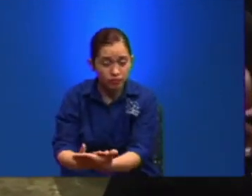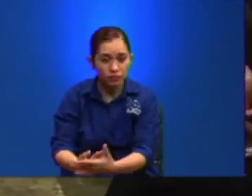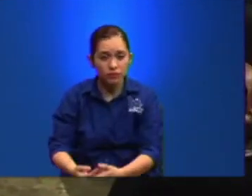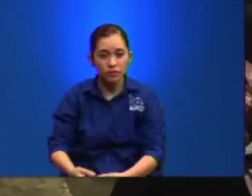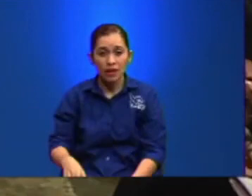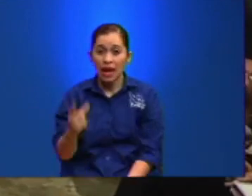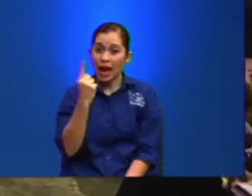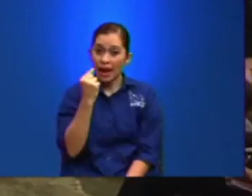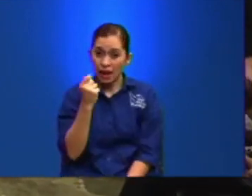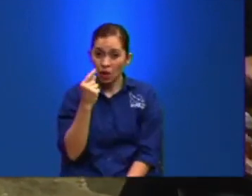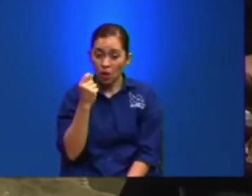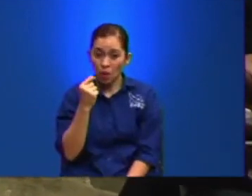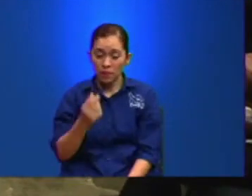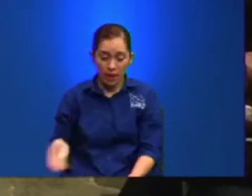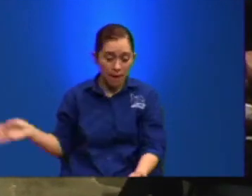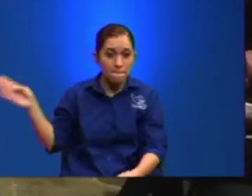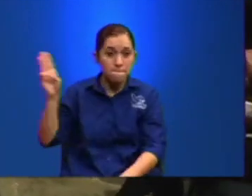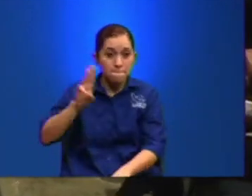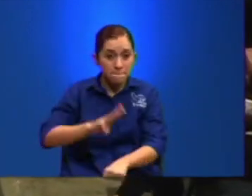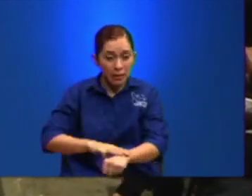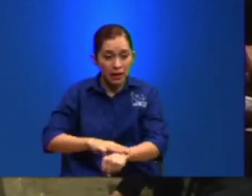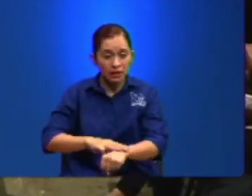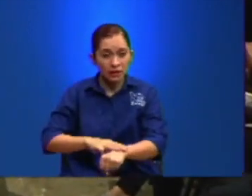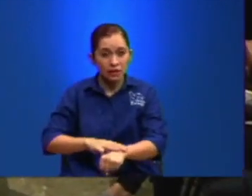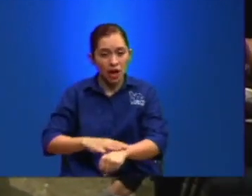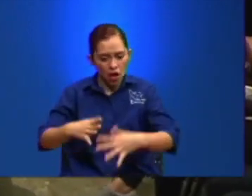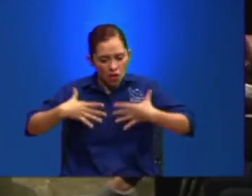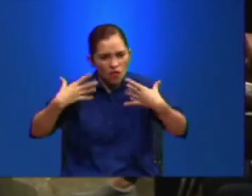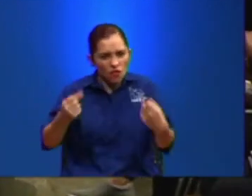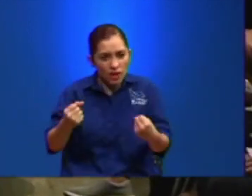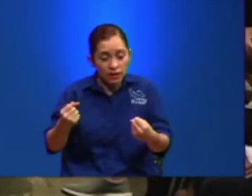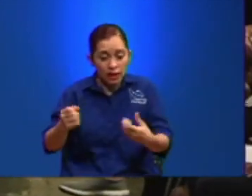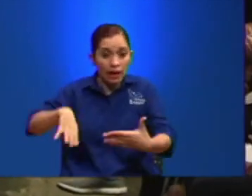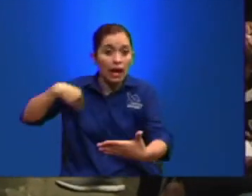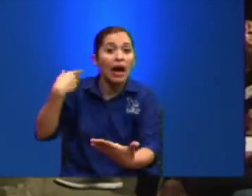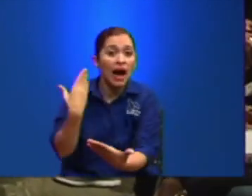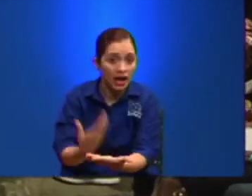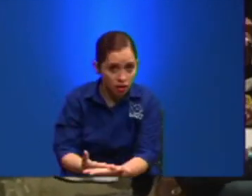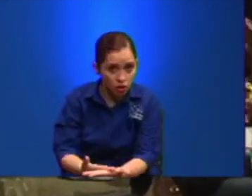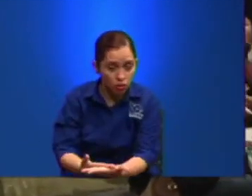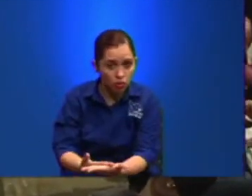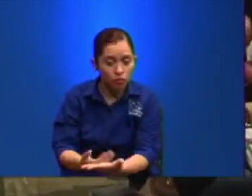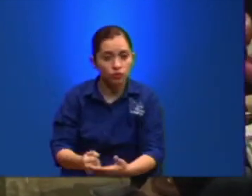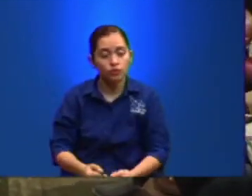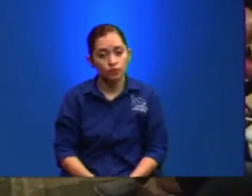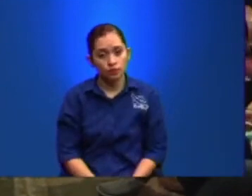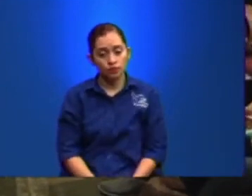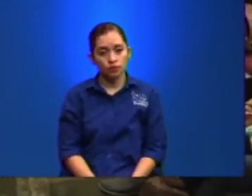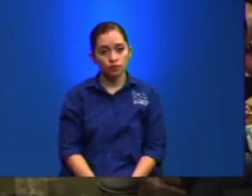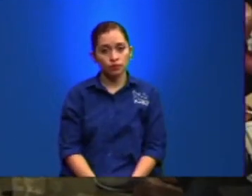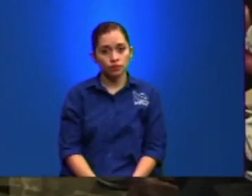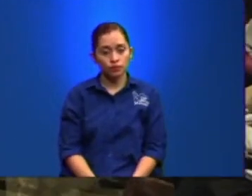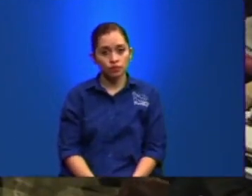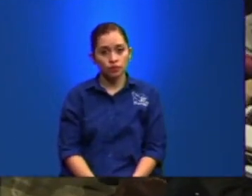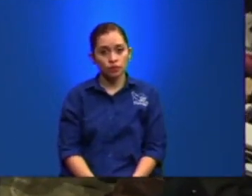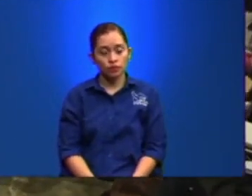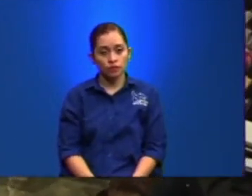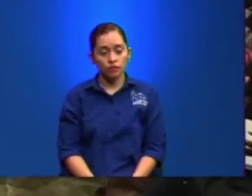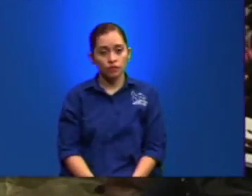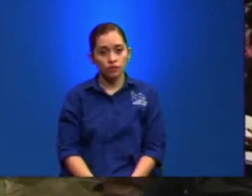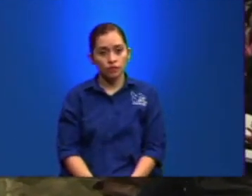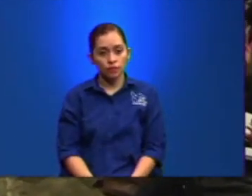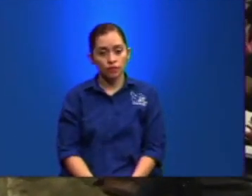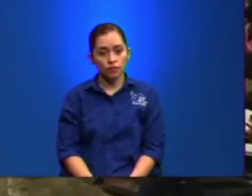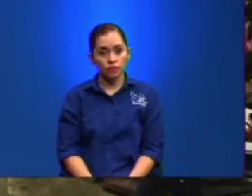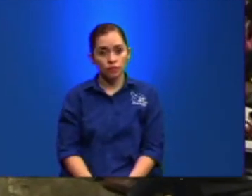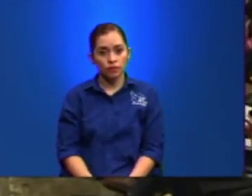nombre más ungido que era david cayó por sexo le quitó la mujer habría cto y después más todavía sentido